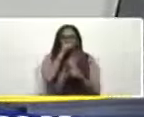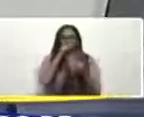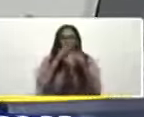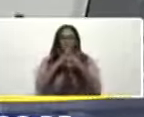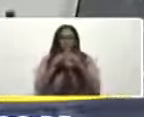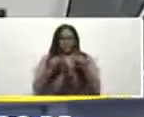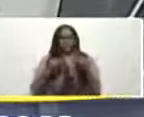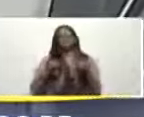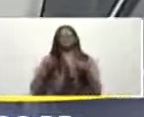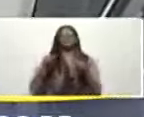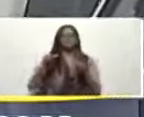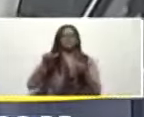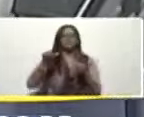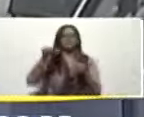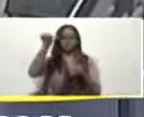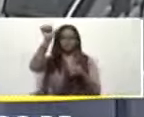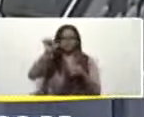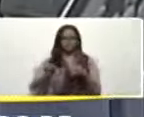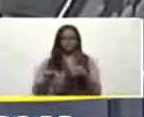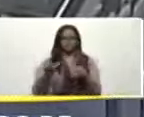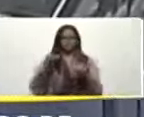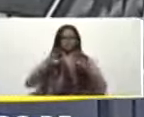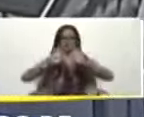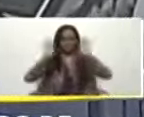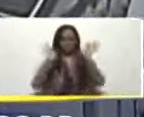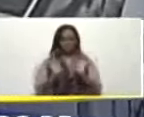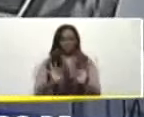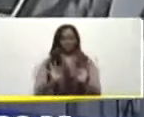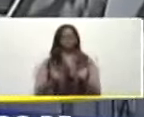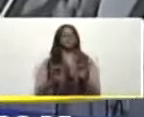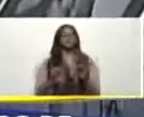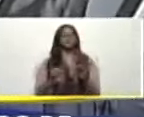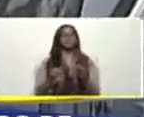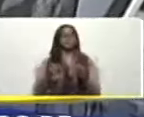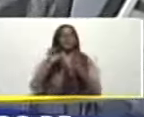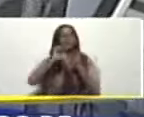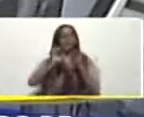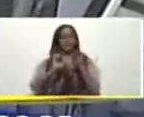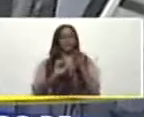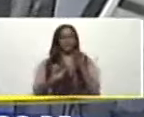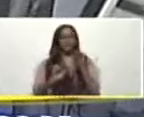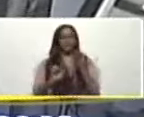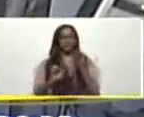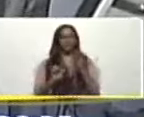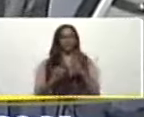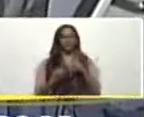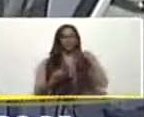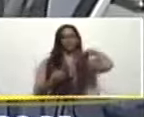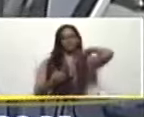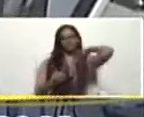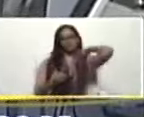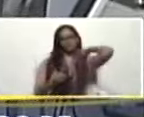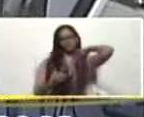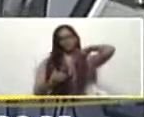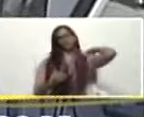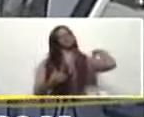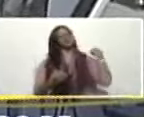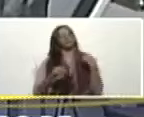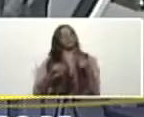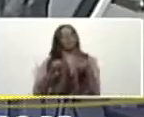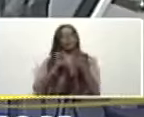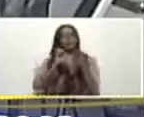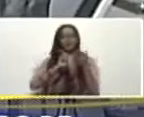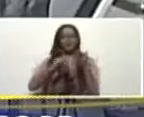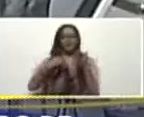morfología y toda la caracterización de los elementos, de los materiales, tiene